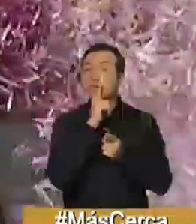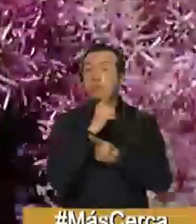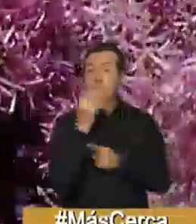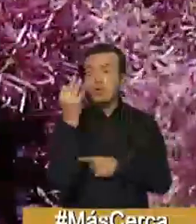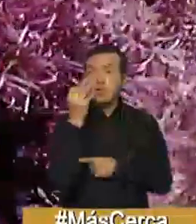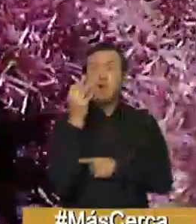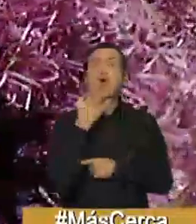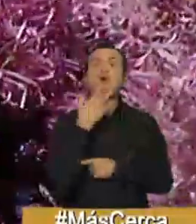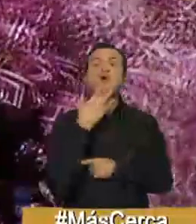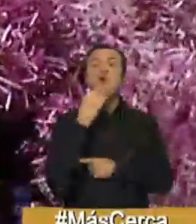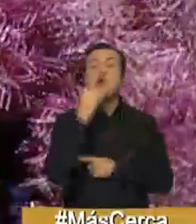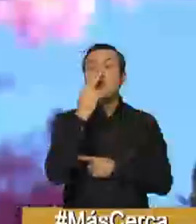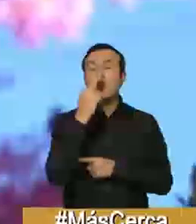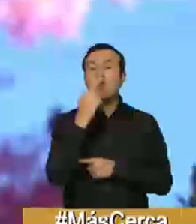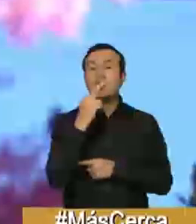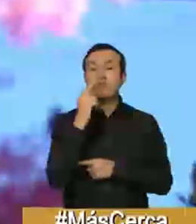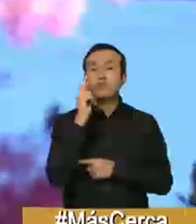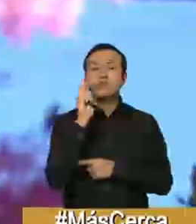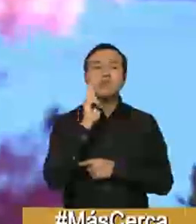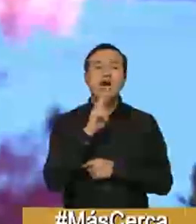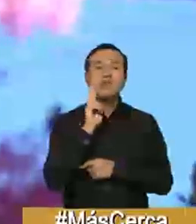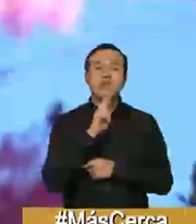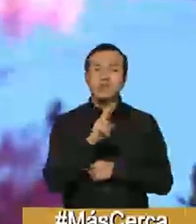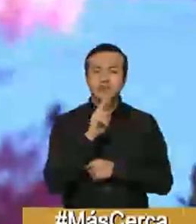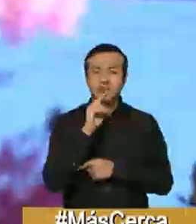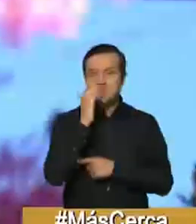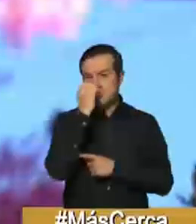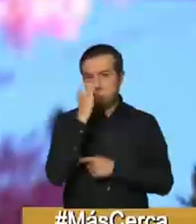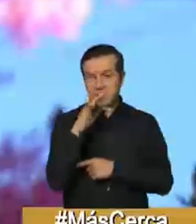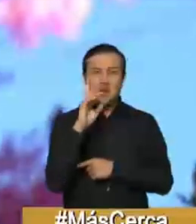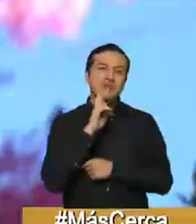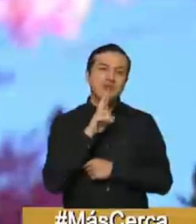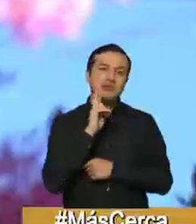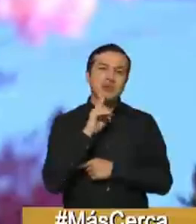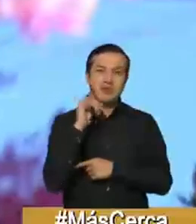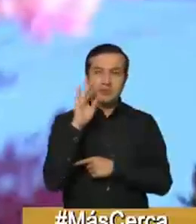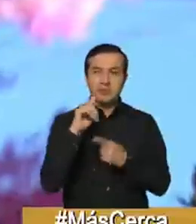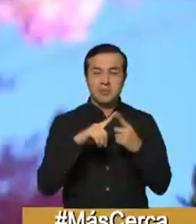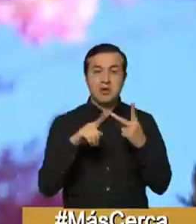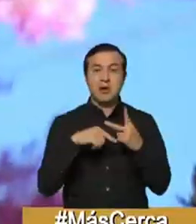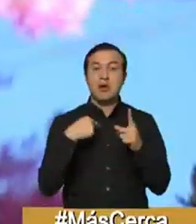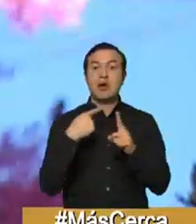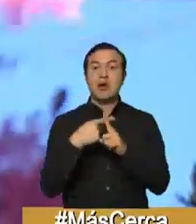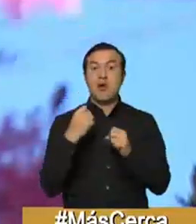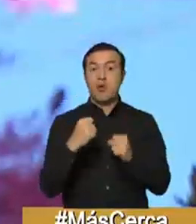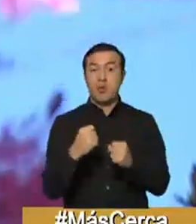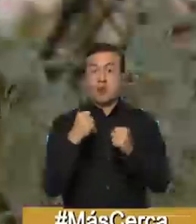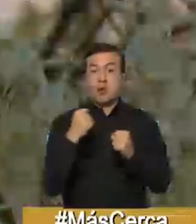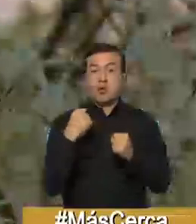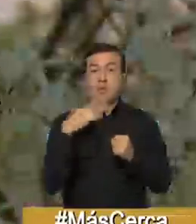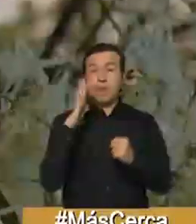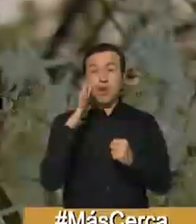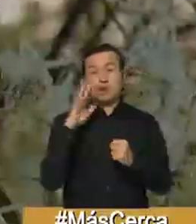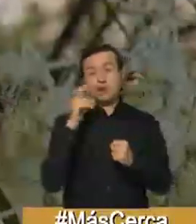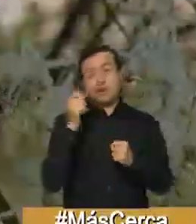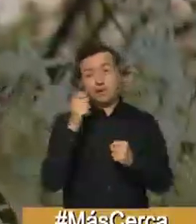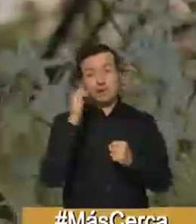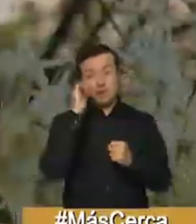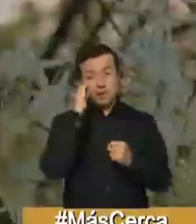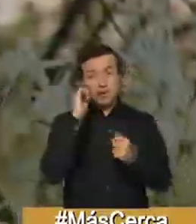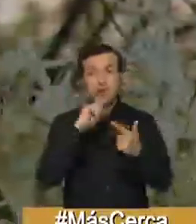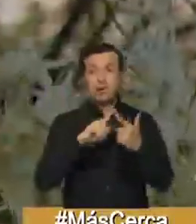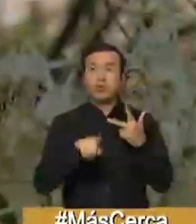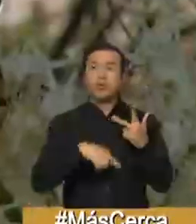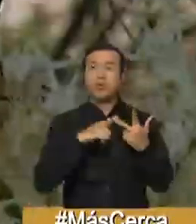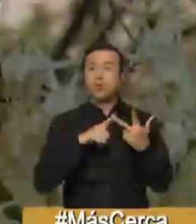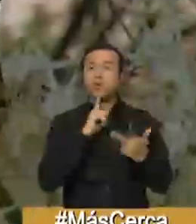arupo rosado claro, tenemos el rosado un poco más intenso que es más para fucsia y tenemos la que